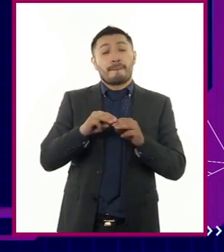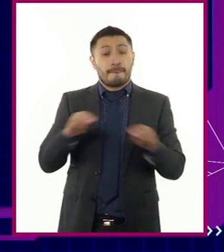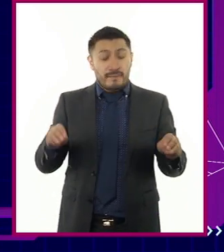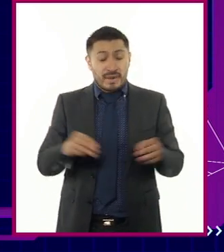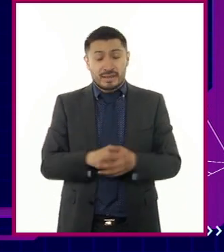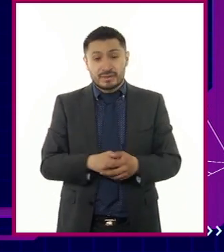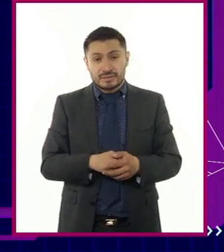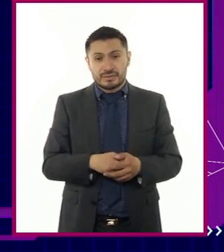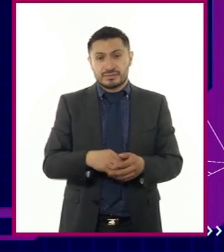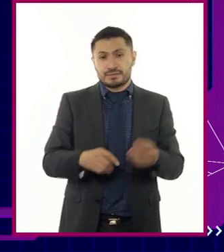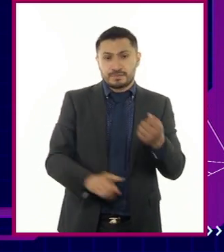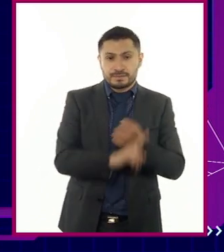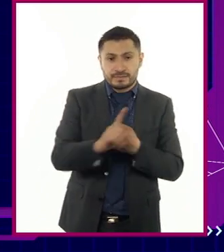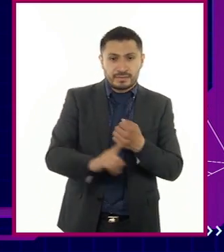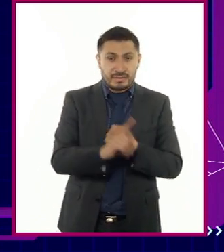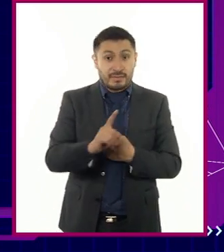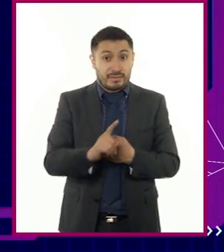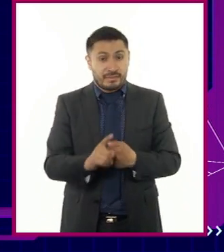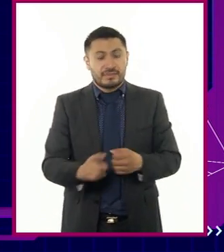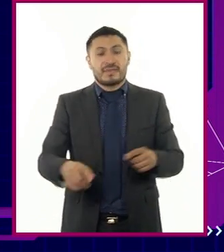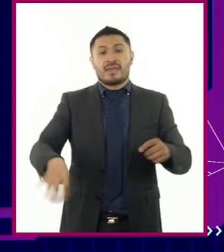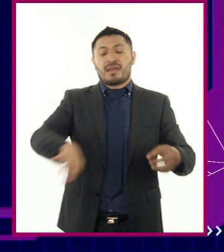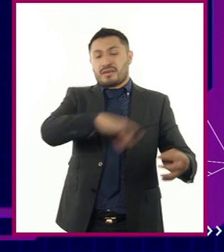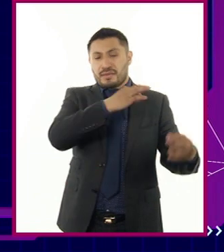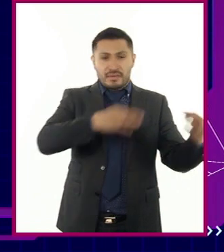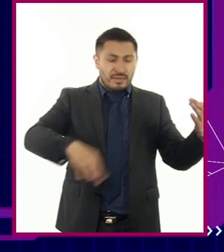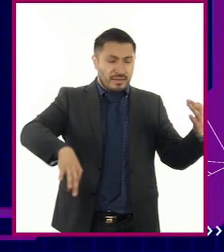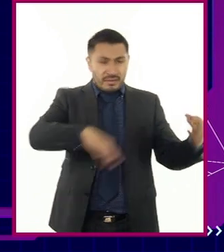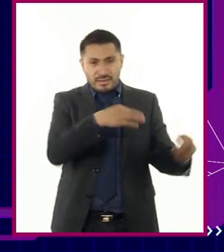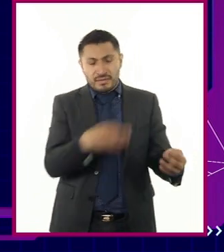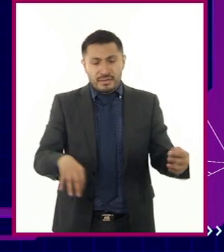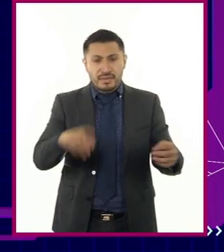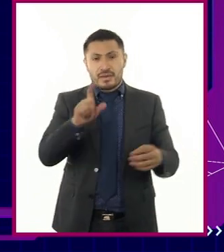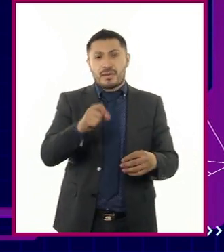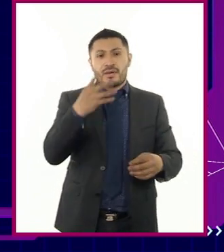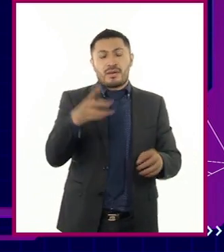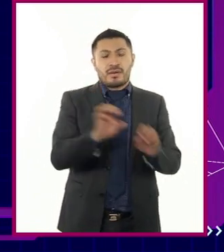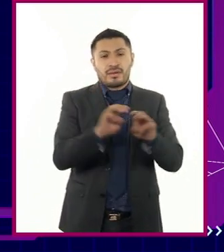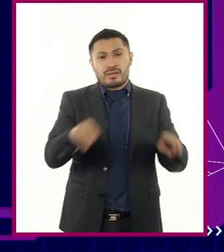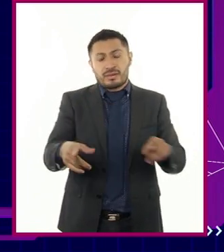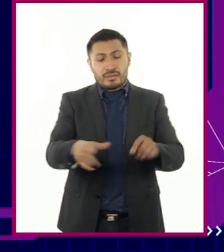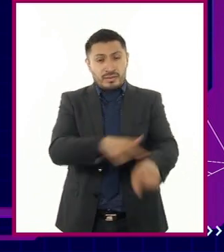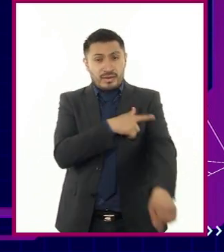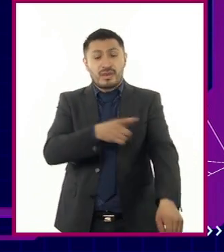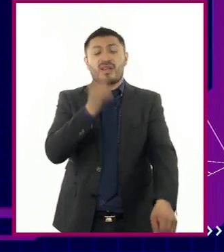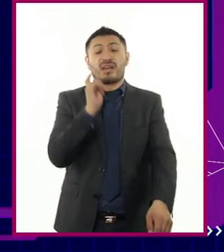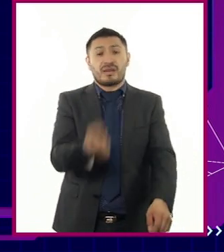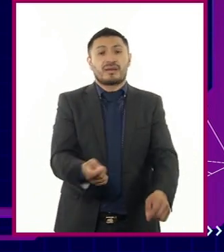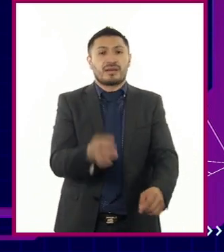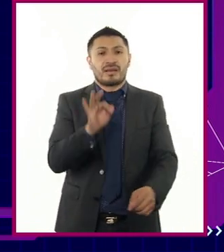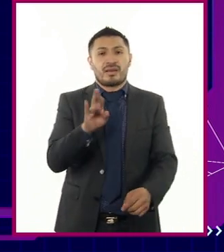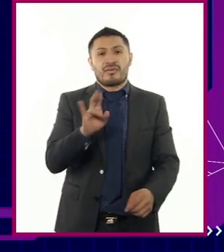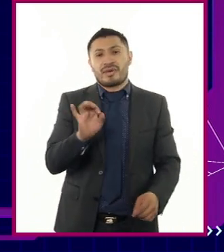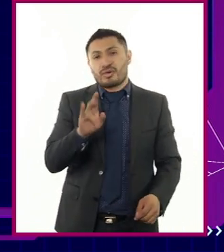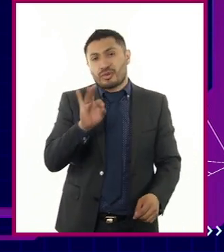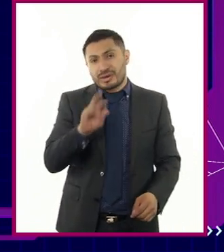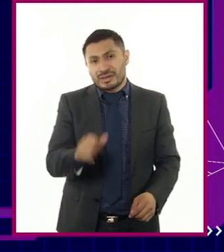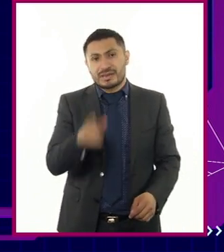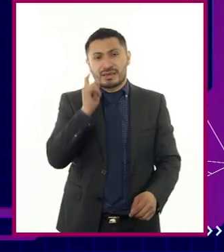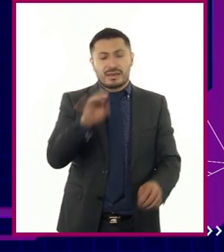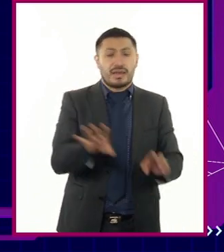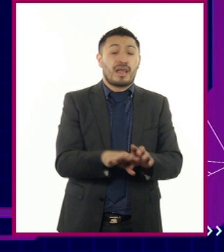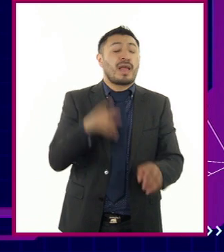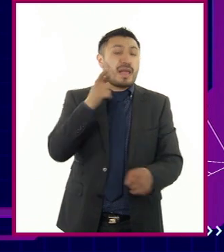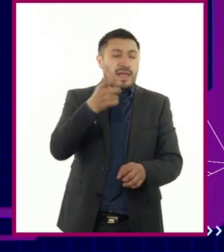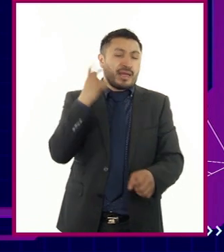la frecuencia de una cuerda de violín de 24 centímetros de longitud, es decir, la frecuencia será la incógnita